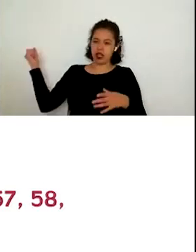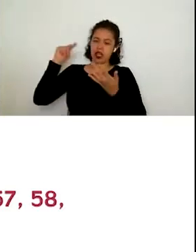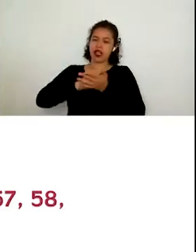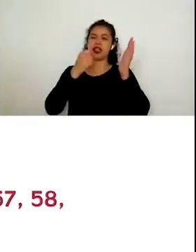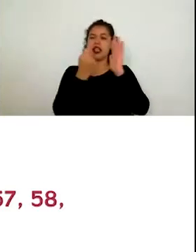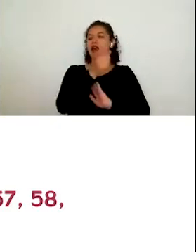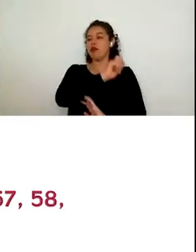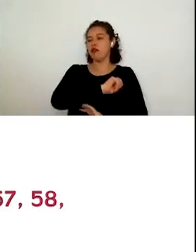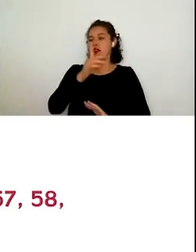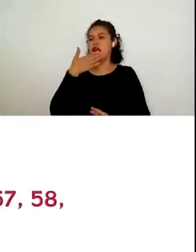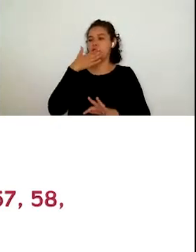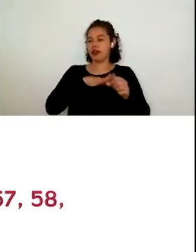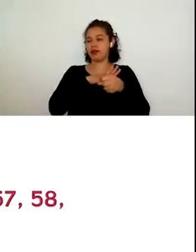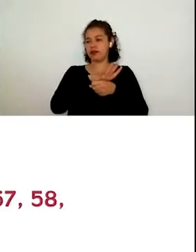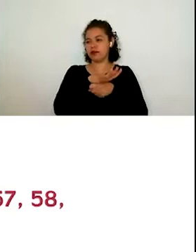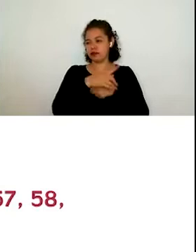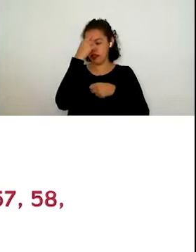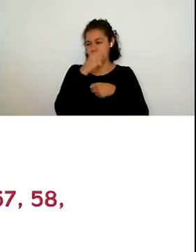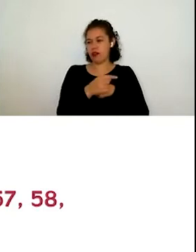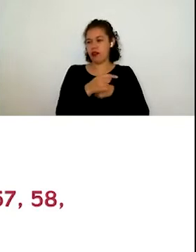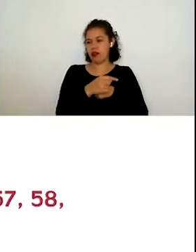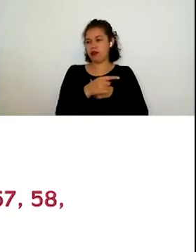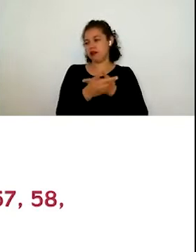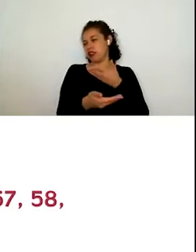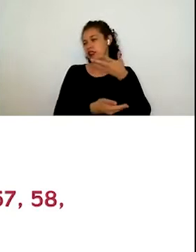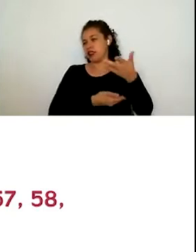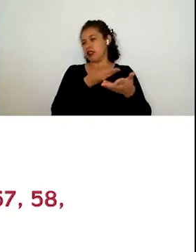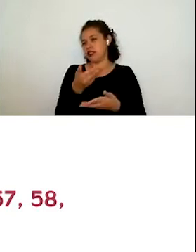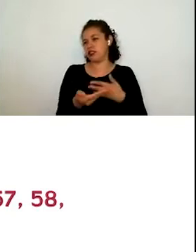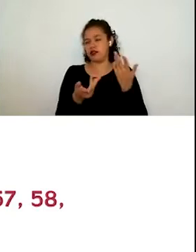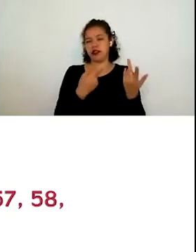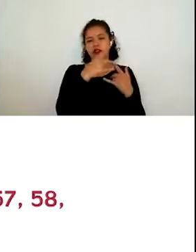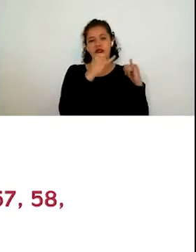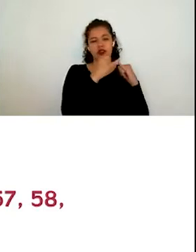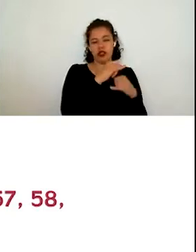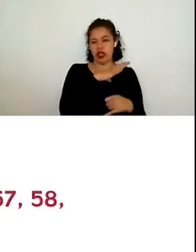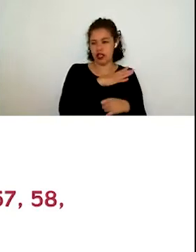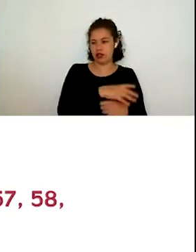profesionales suficientes para brindar los servicios que ofrece la institución.